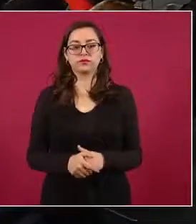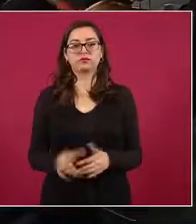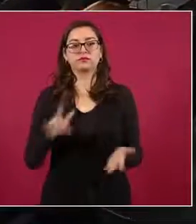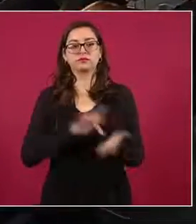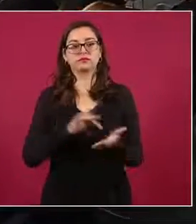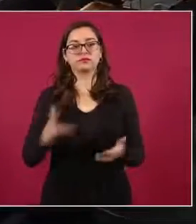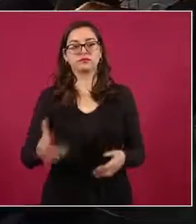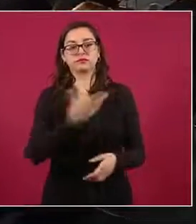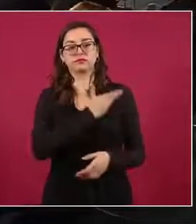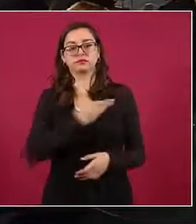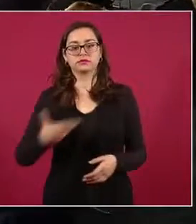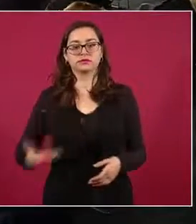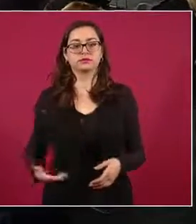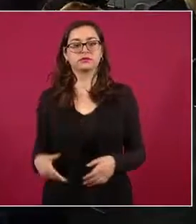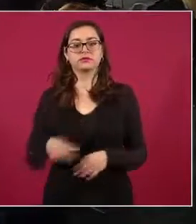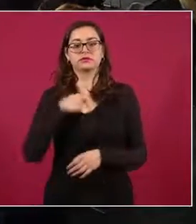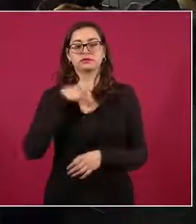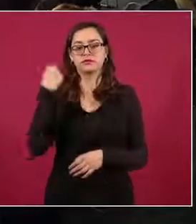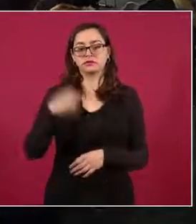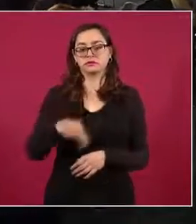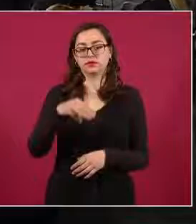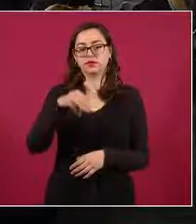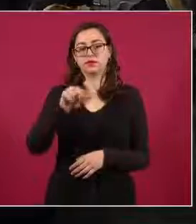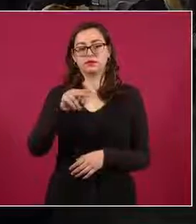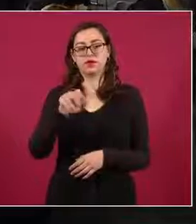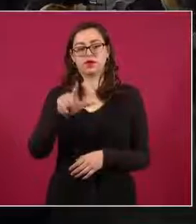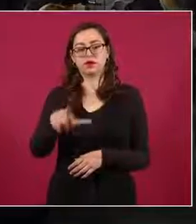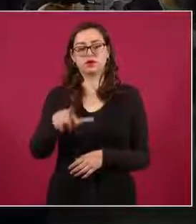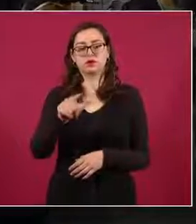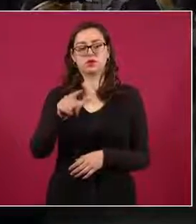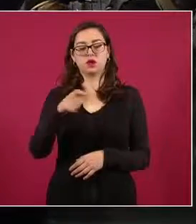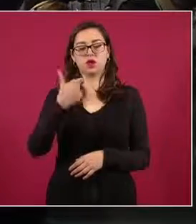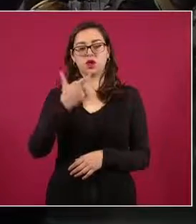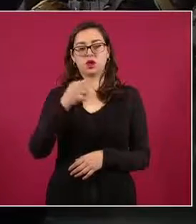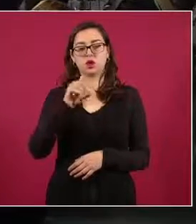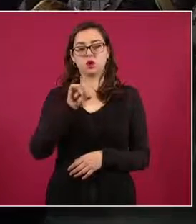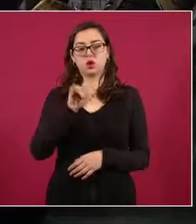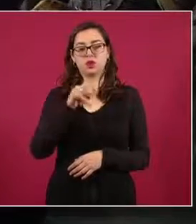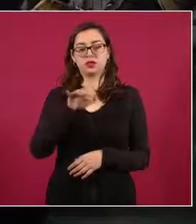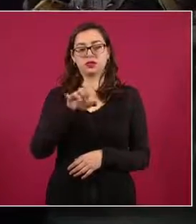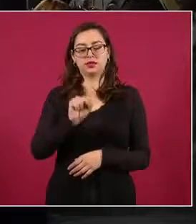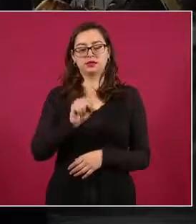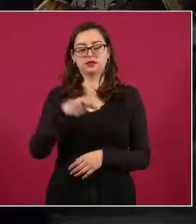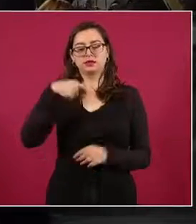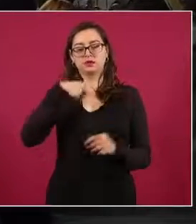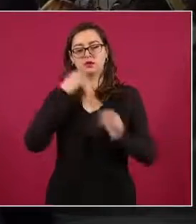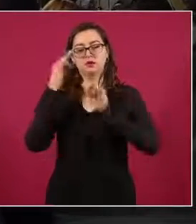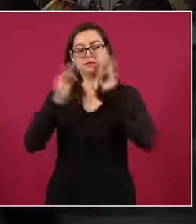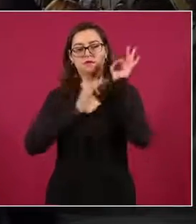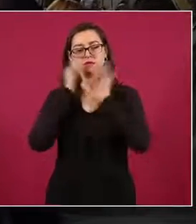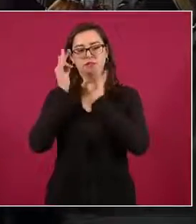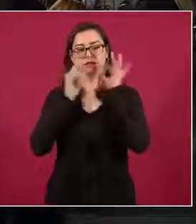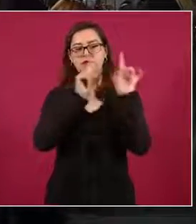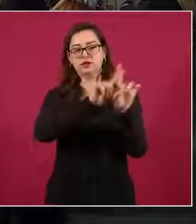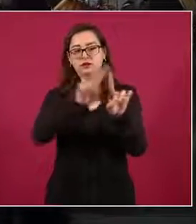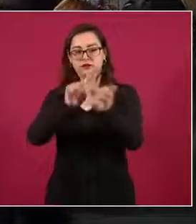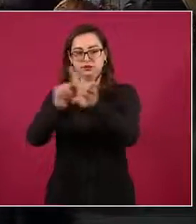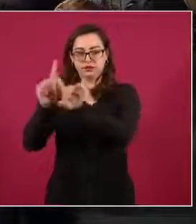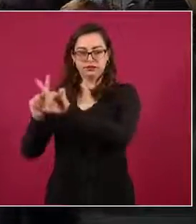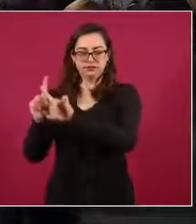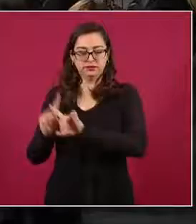Gracias, presidente. Manuel Godínez del Sol Quintana Roo, Sol Yucatán y La Opinión de México. Aprovechando el tema